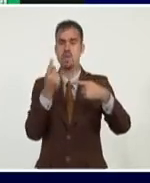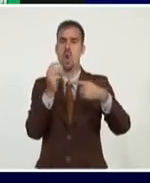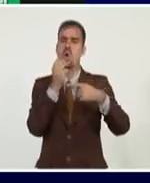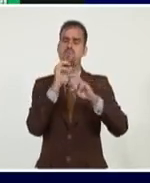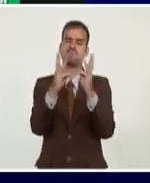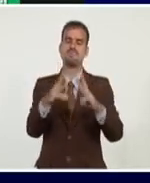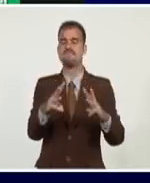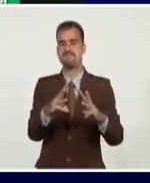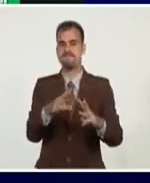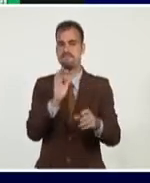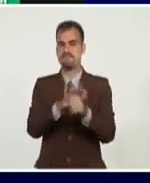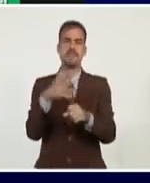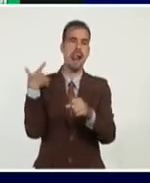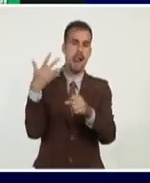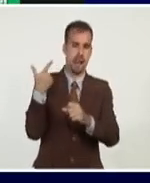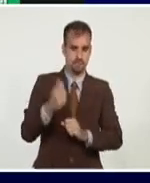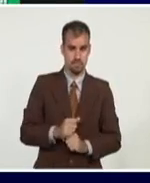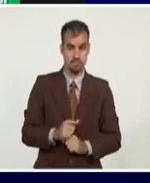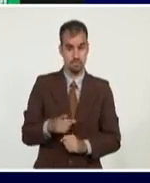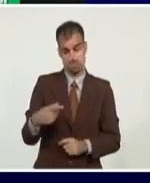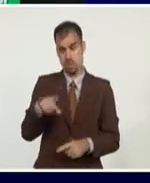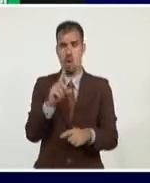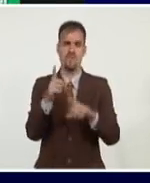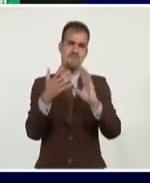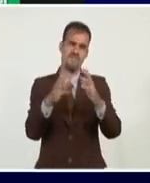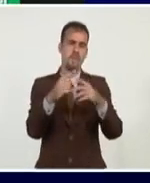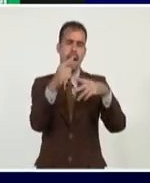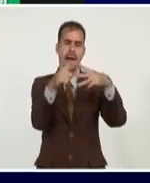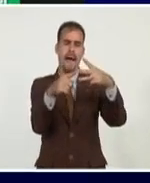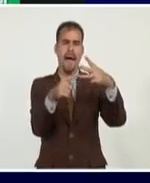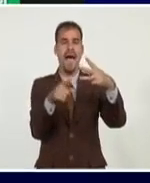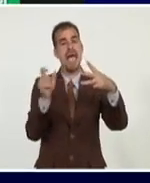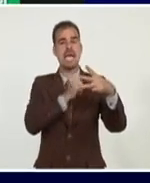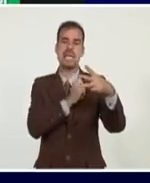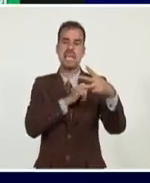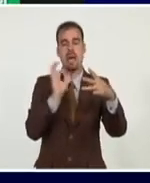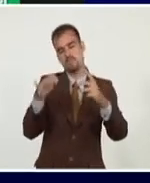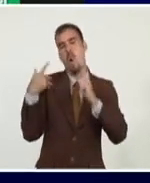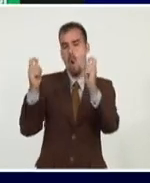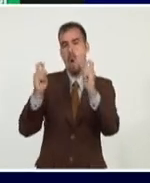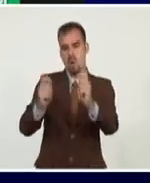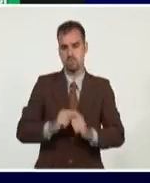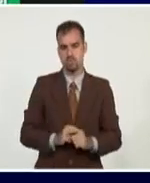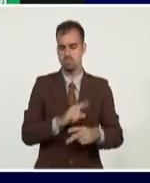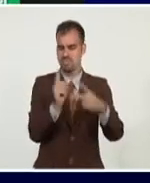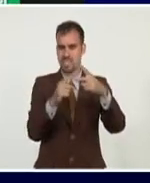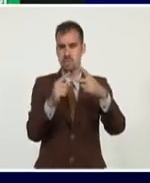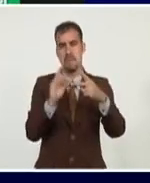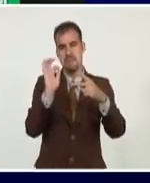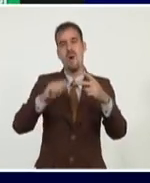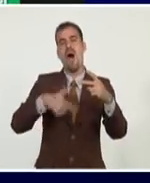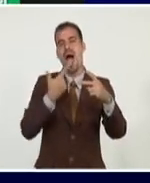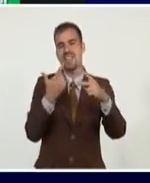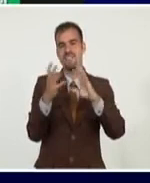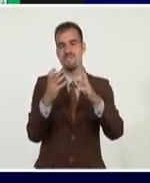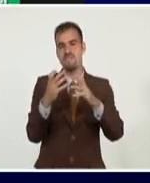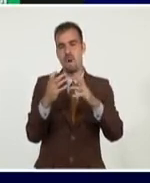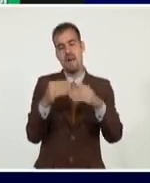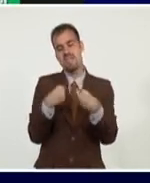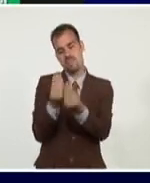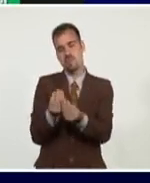dos, estos son los motivos por los cuales él está en huelga, ¿eh? Su soberano deseo. Dos, devolución de sus obras de arte. Tres, respeto